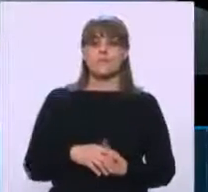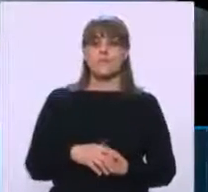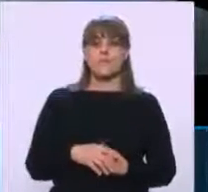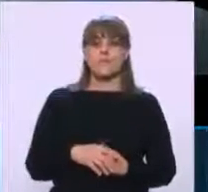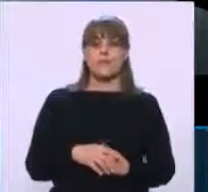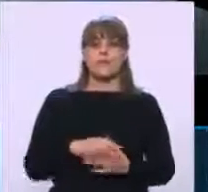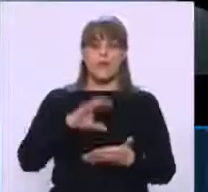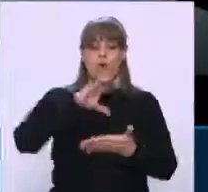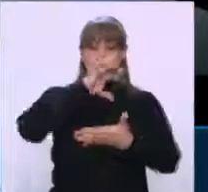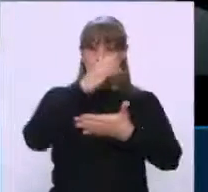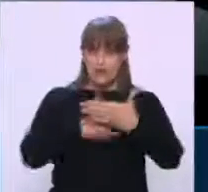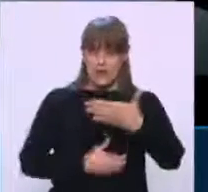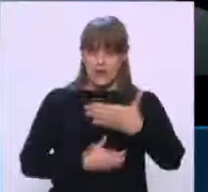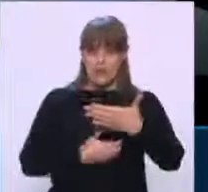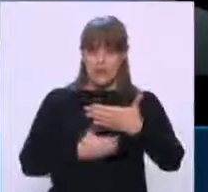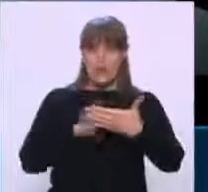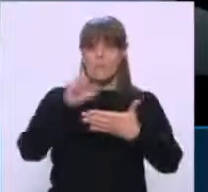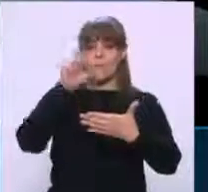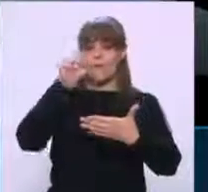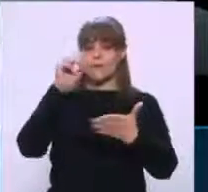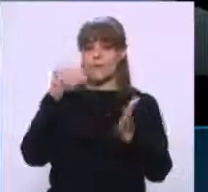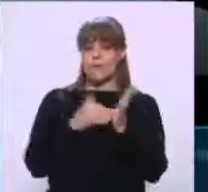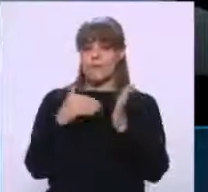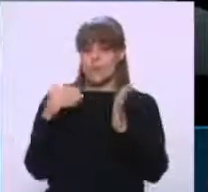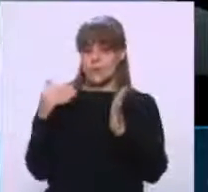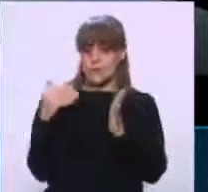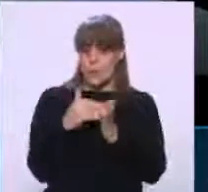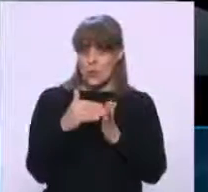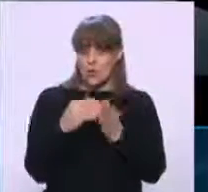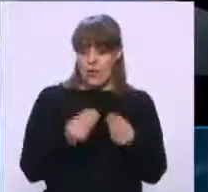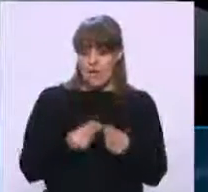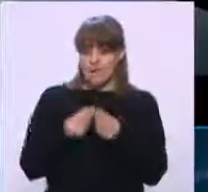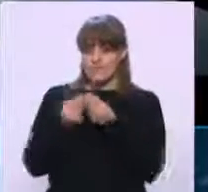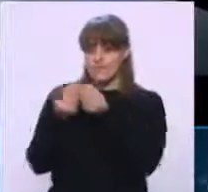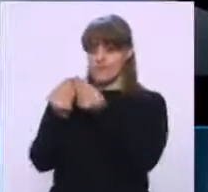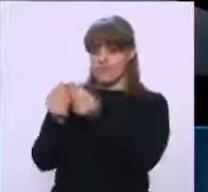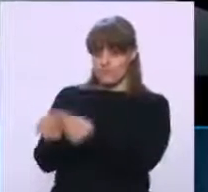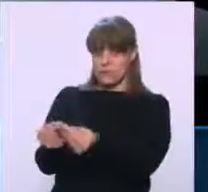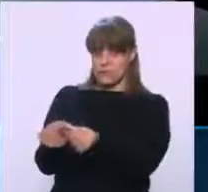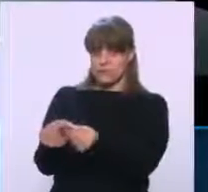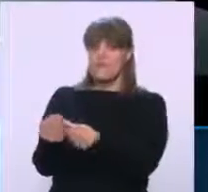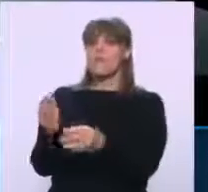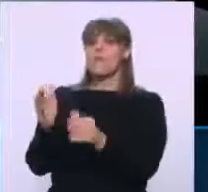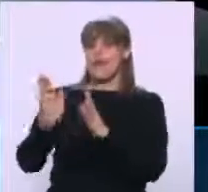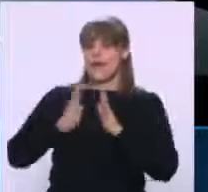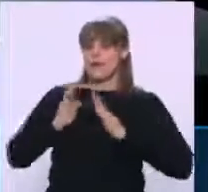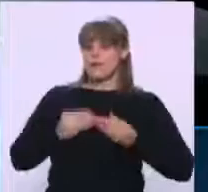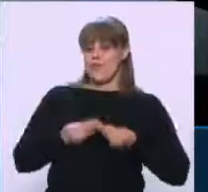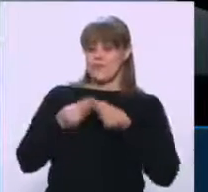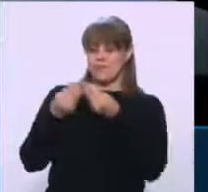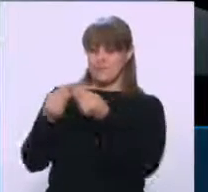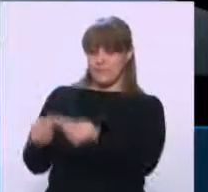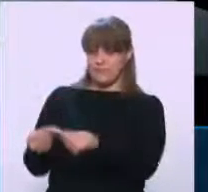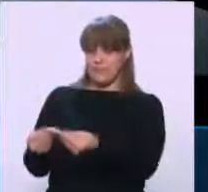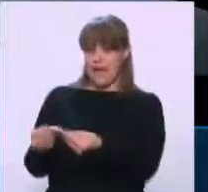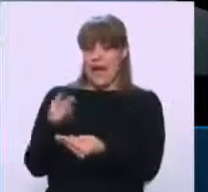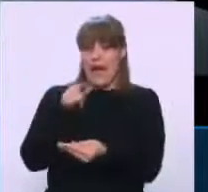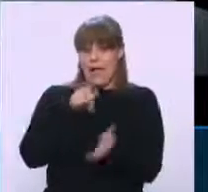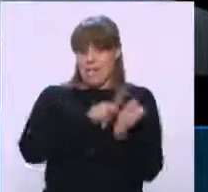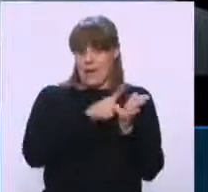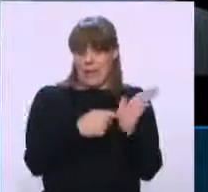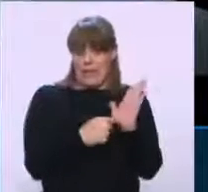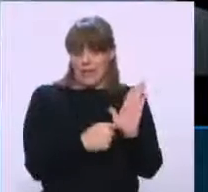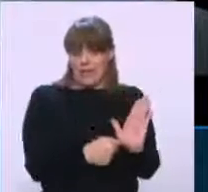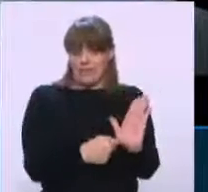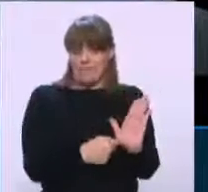el contrato de 20 millones que se te habría otorgado por parte del ejército, se plantea en la nota que directamente